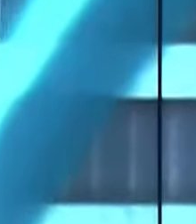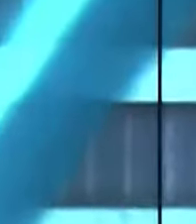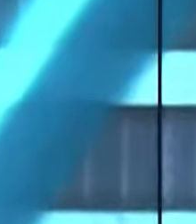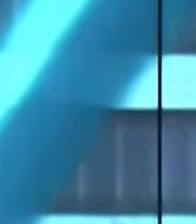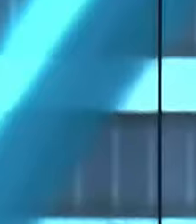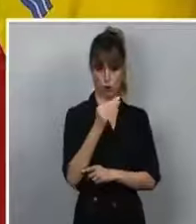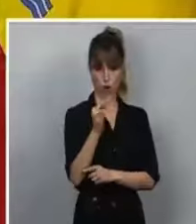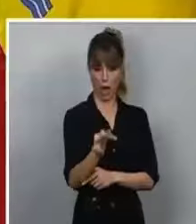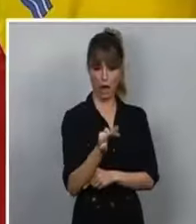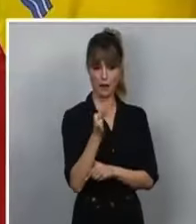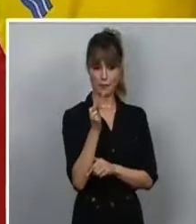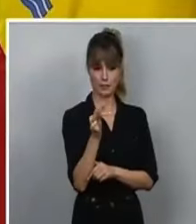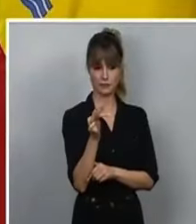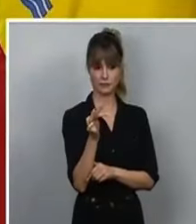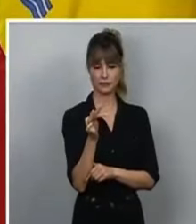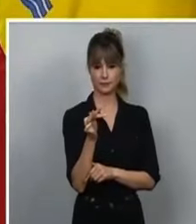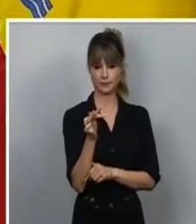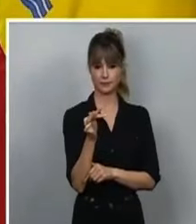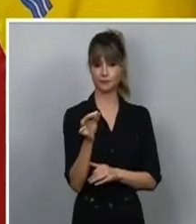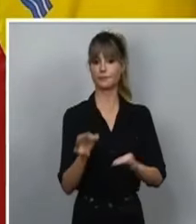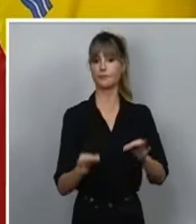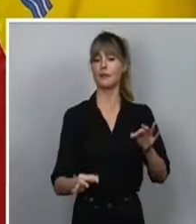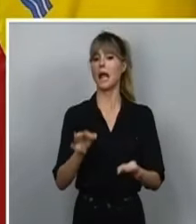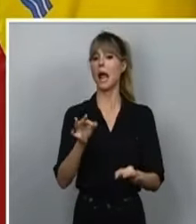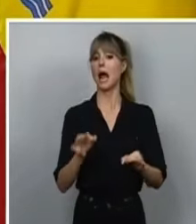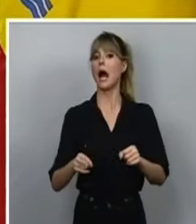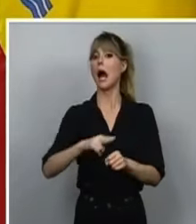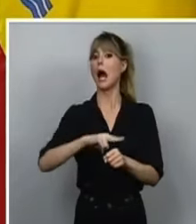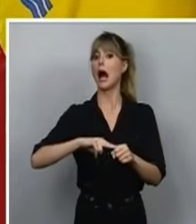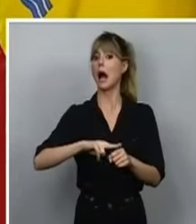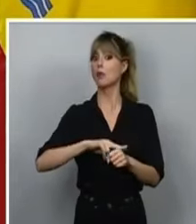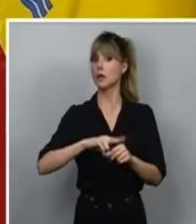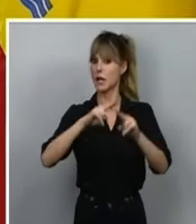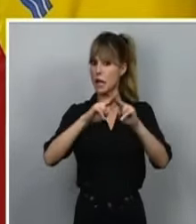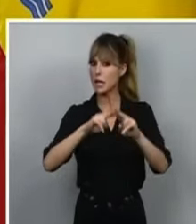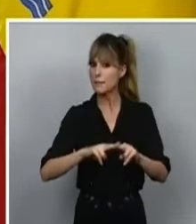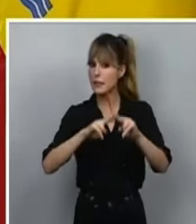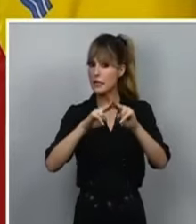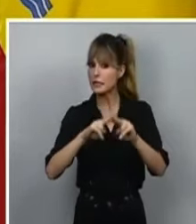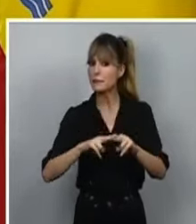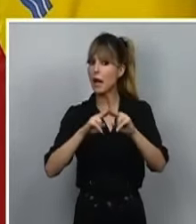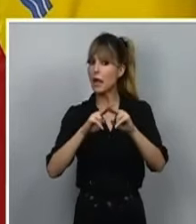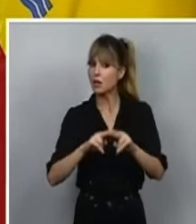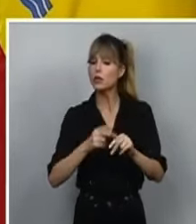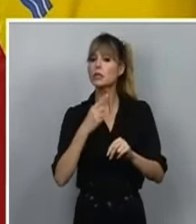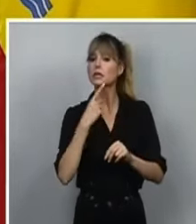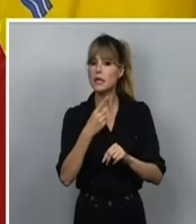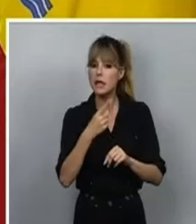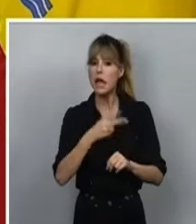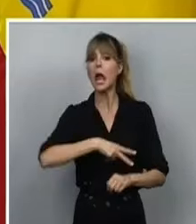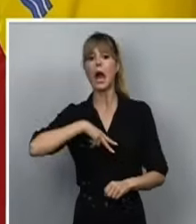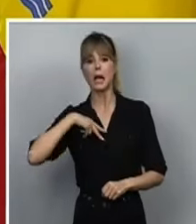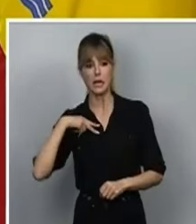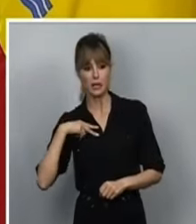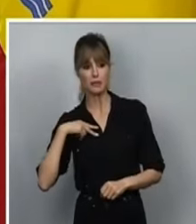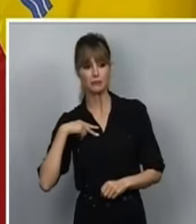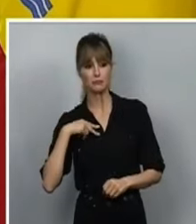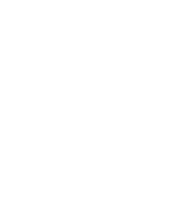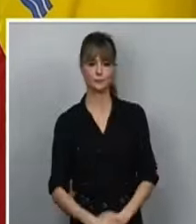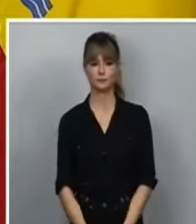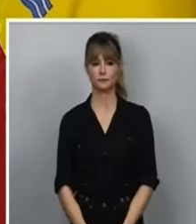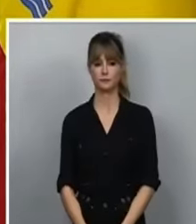justicia. La audiencia señala que hay una investigación prospectiva, genérica e